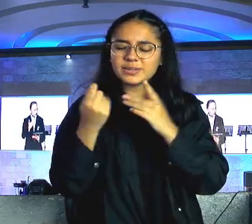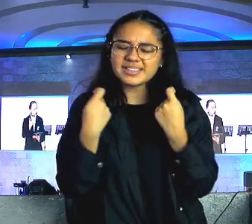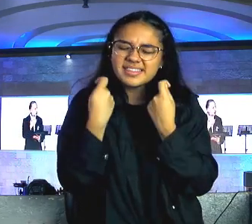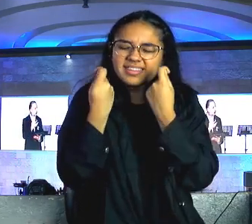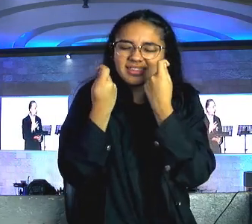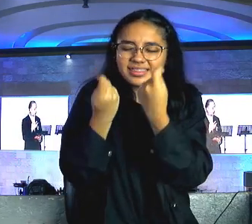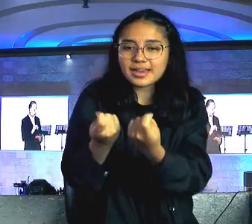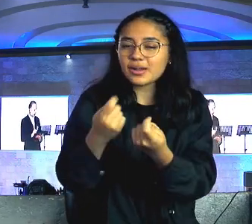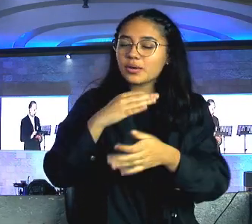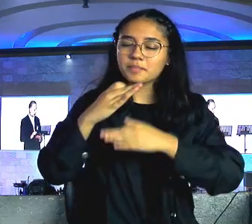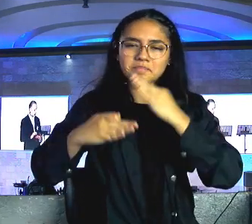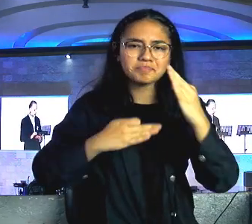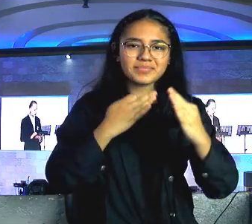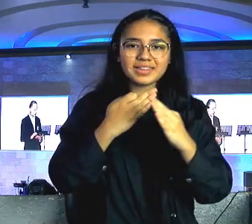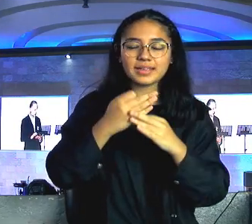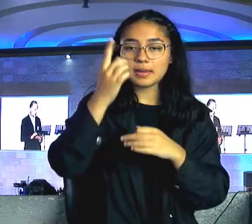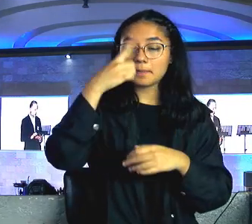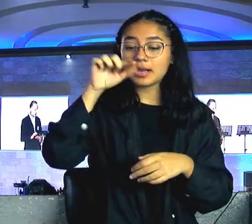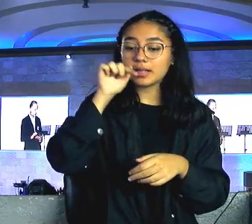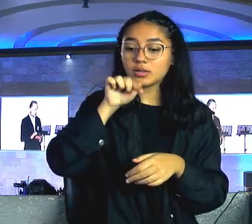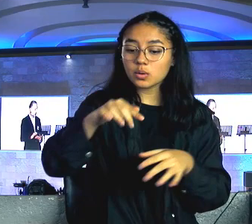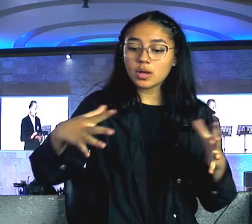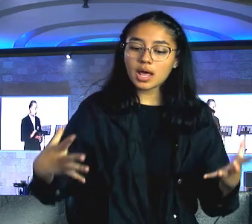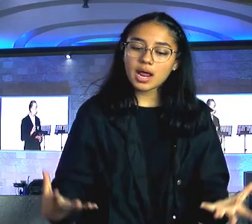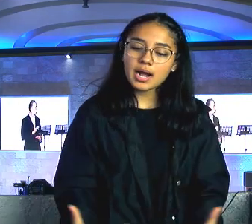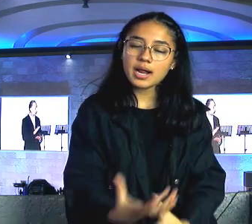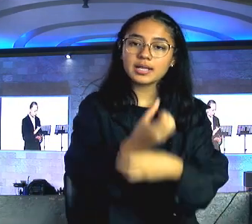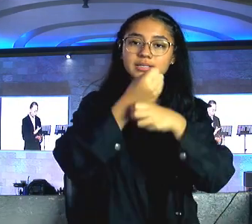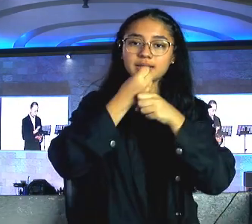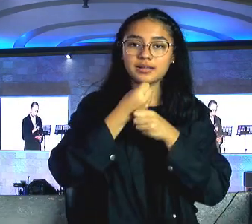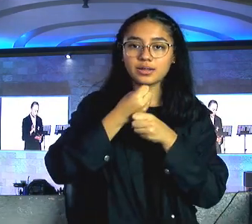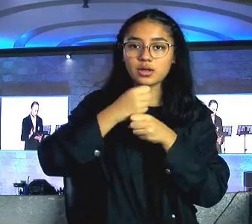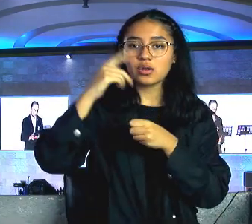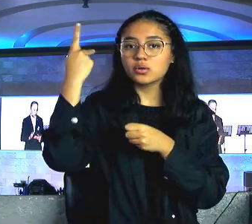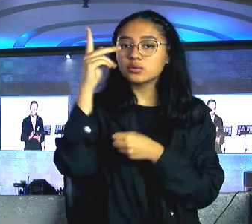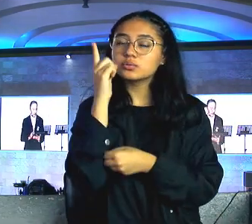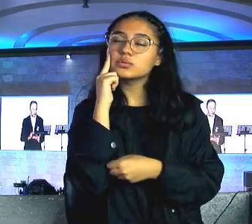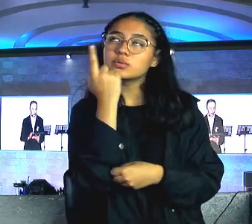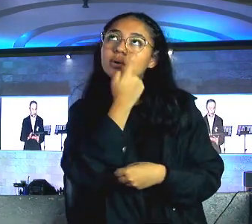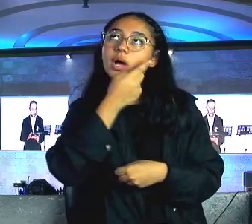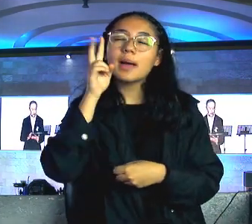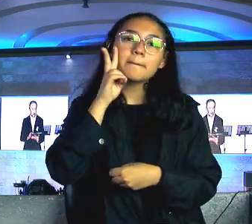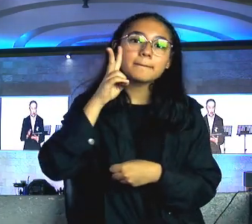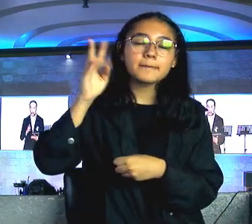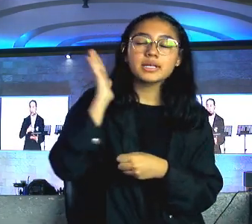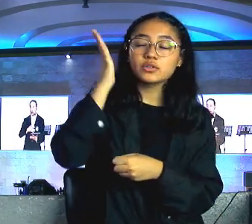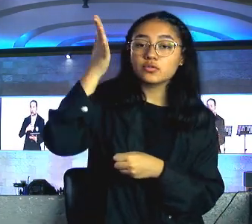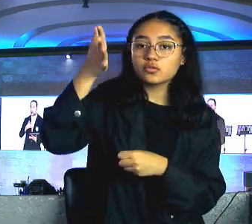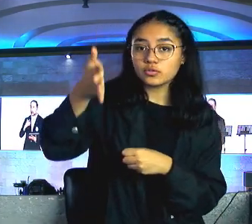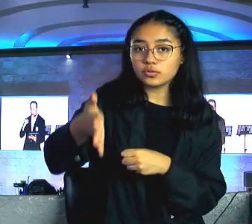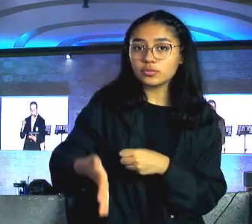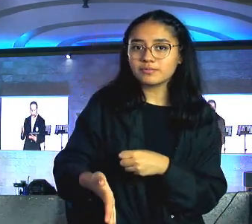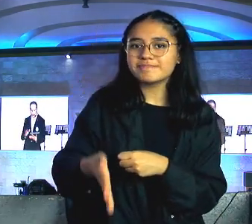que tú fueras rescatado. Y sus ojos han visto tu futuro. Y sabe